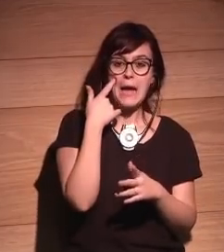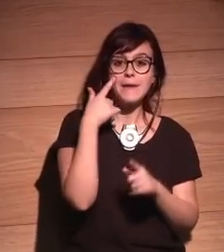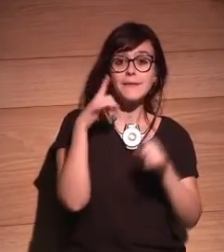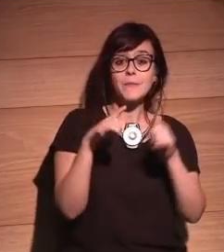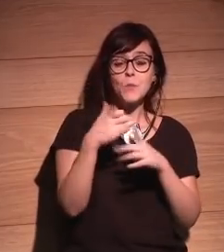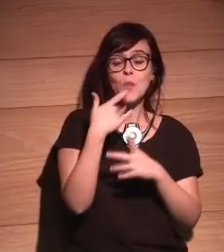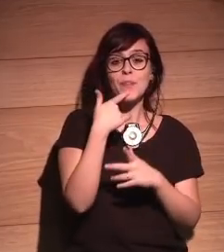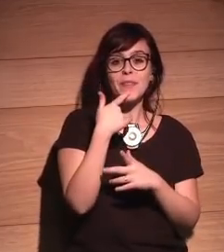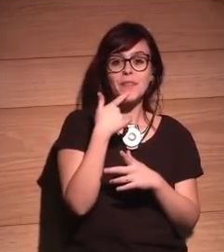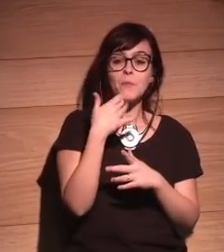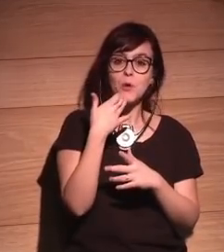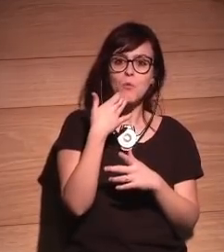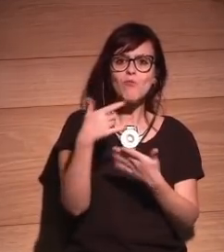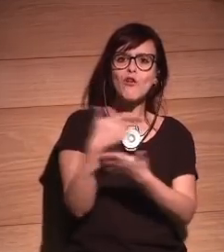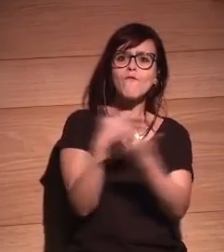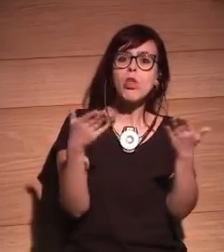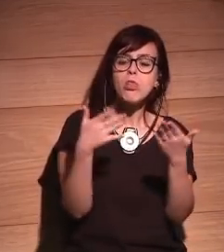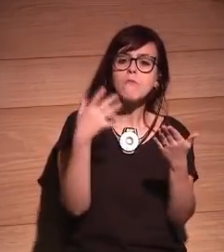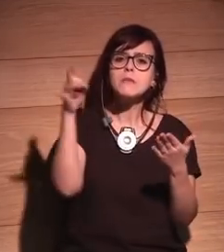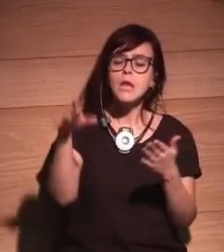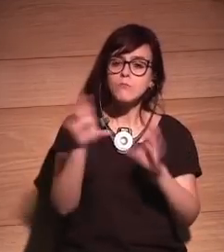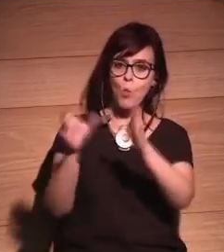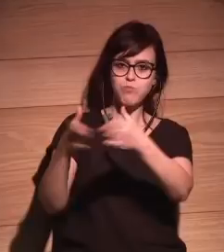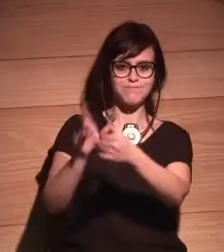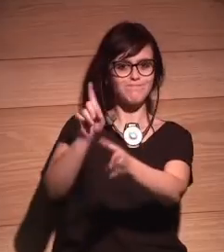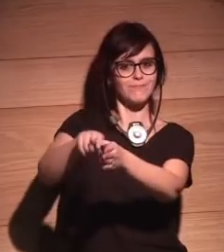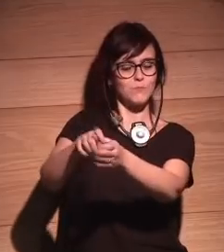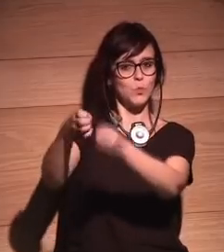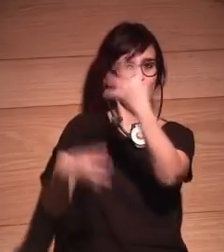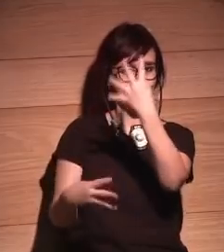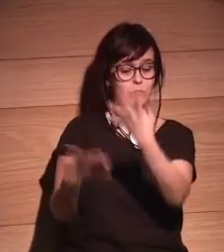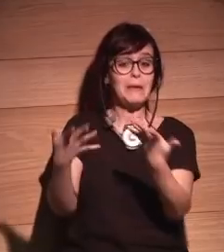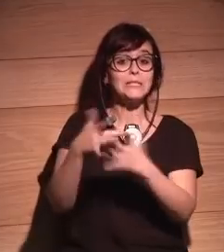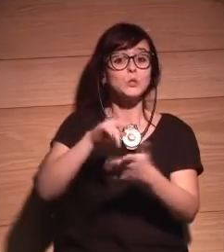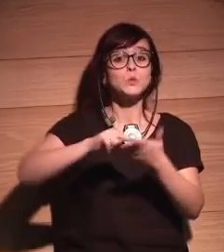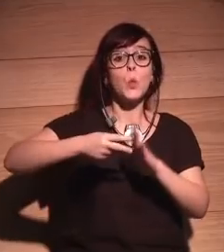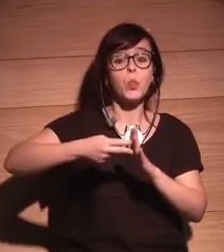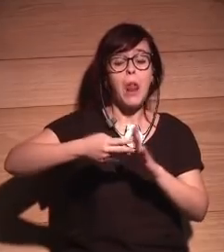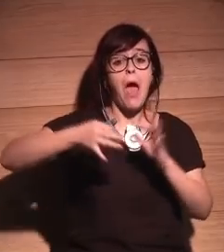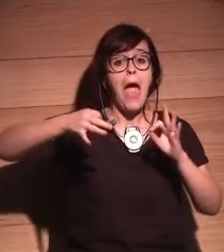Y nos dicen que podemos confiar. No digo que sea la solución,